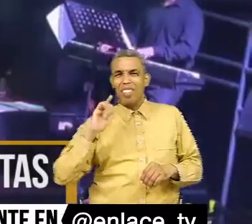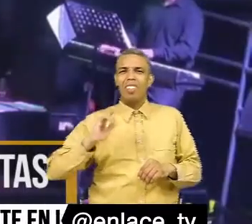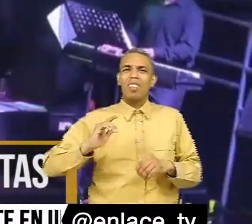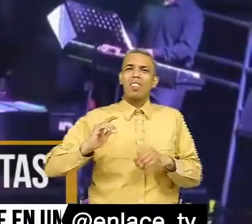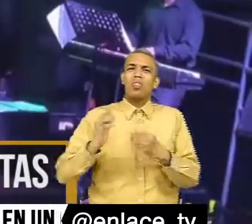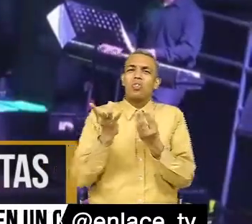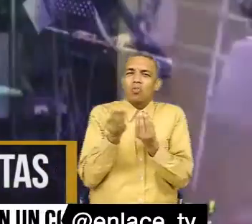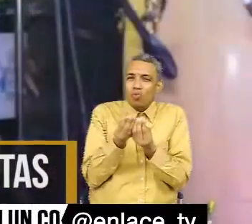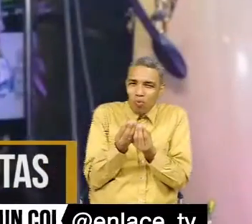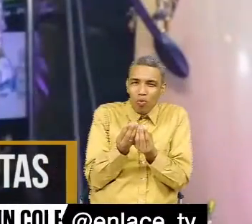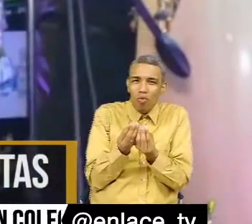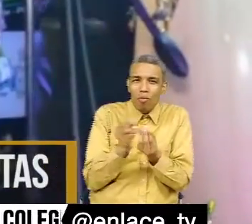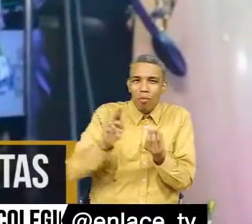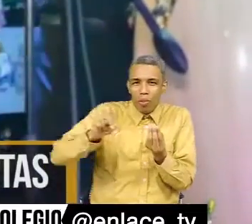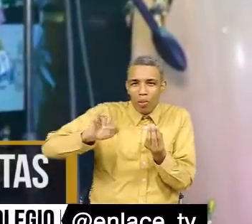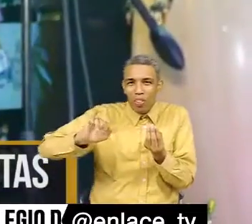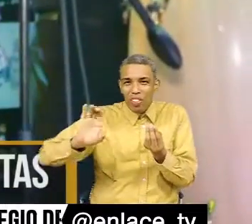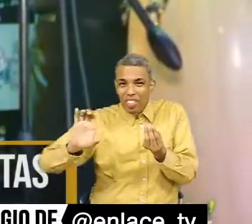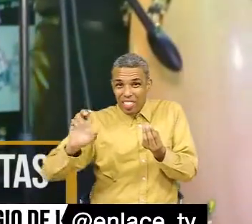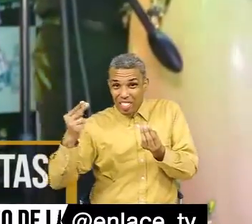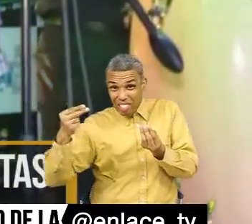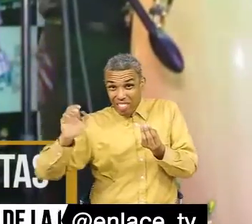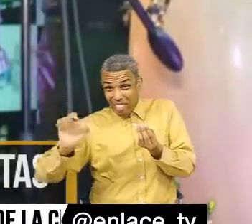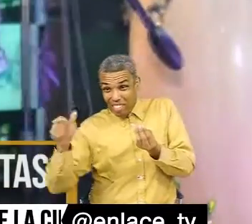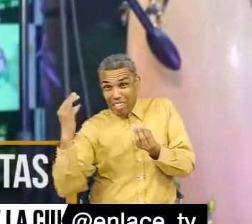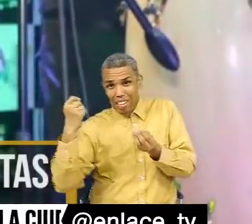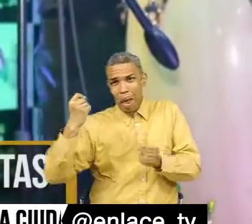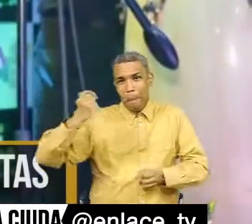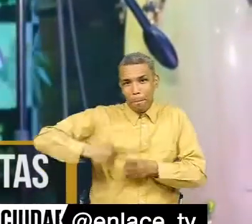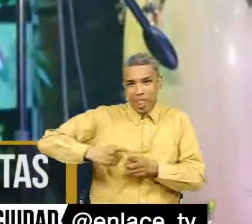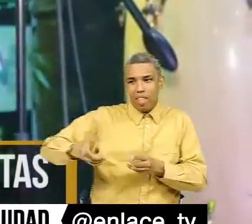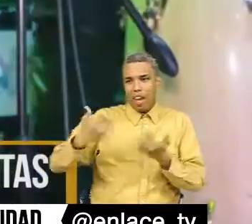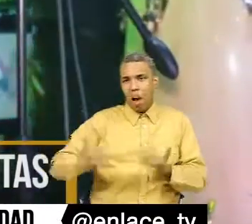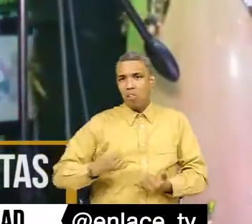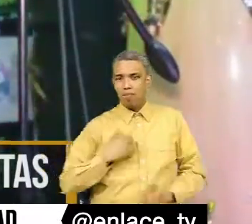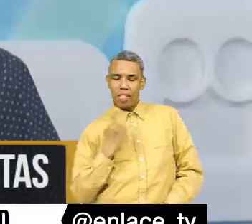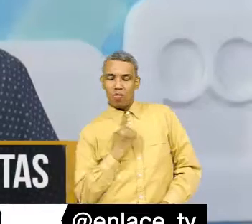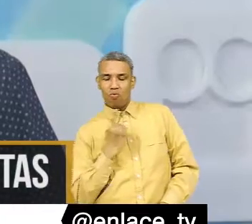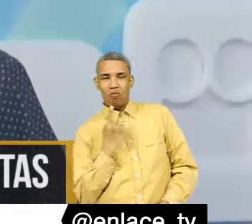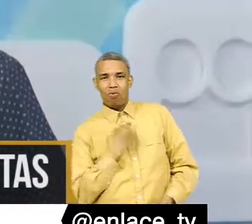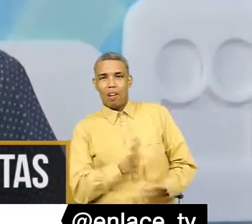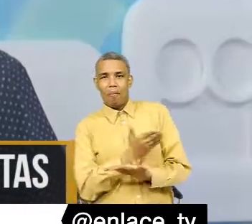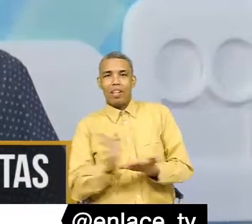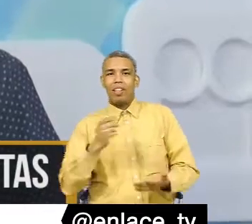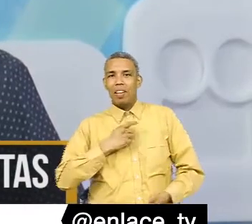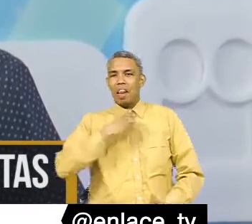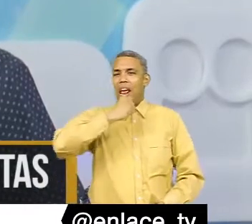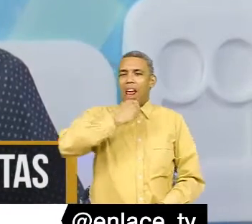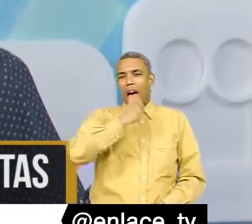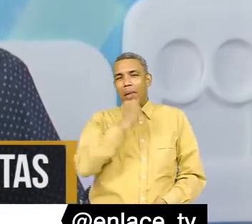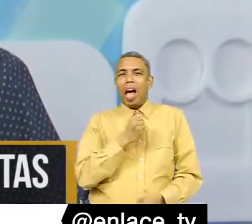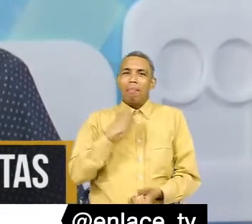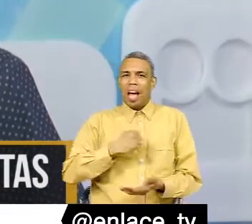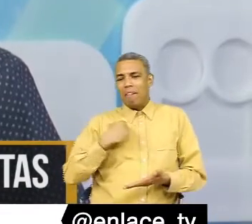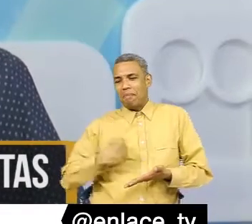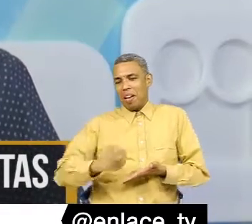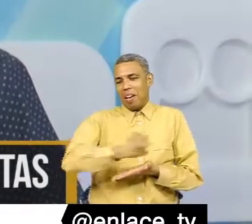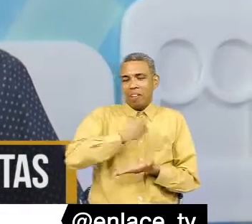del ayer y que viene también con repertorio de esa orquesta. Y tenemos a Giancarlo Centeno, quien